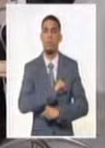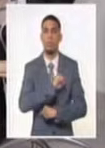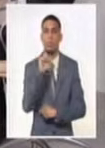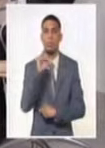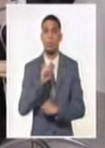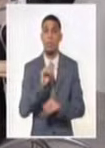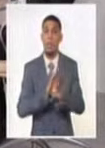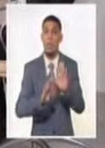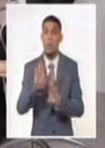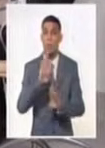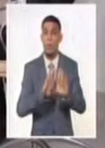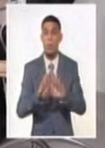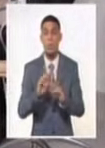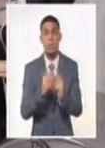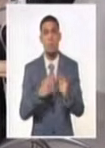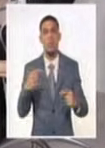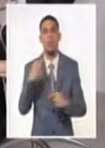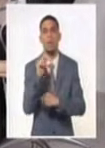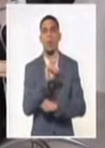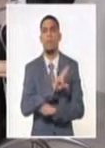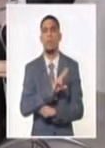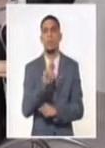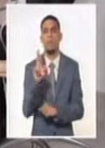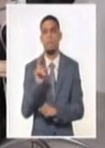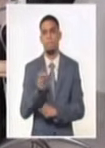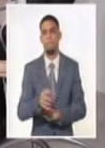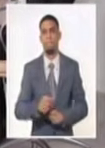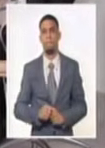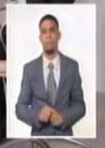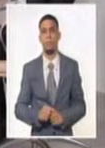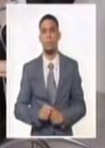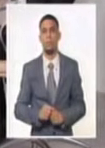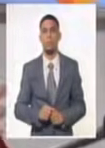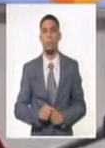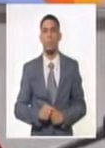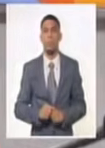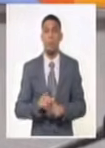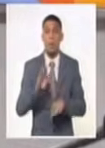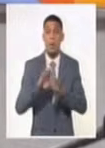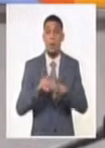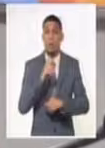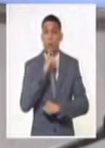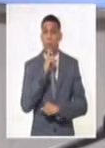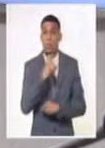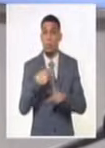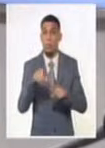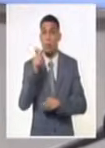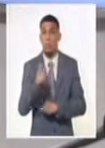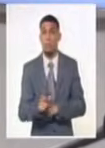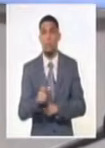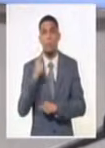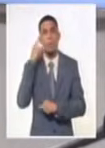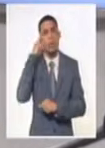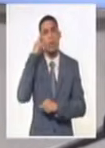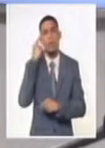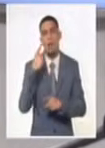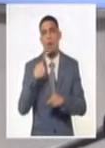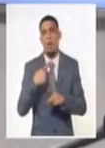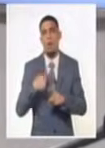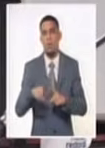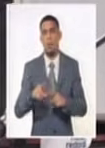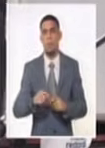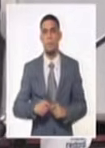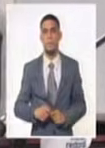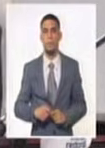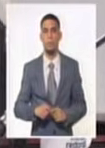conquista tremenda y a veces por cotidiana, no tan visible, ¿no?, para otros, de lo que es el sistema educativo en Cuba. Claro, el